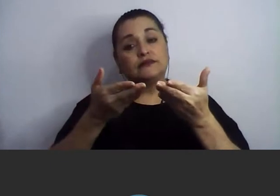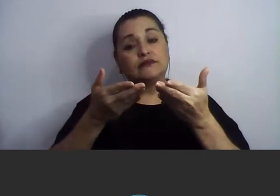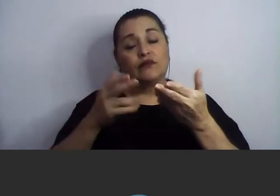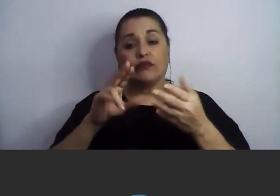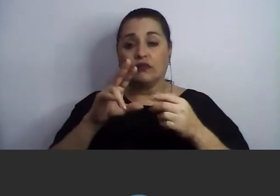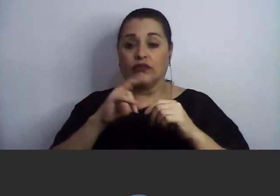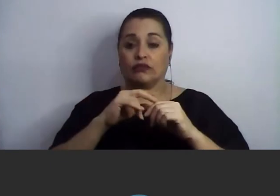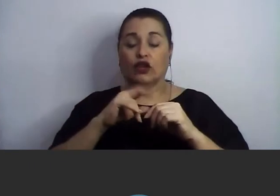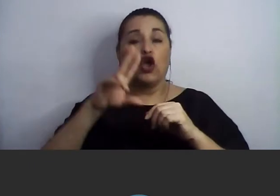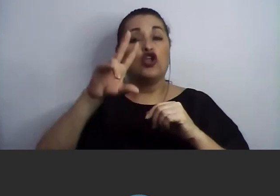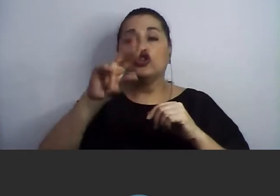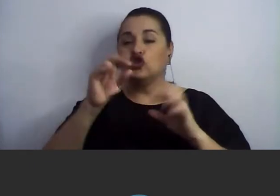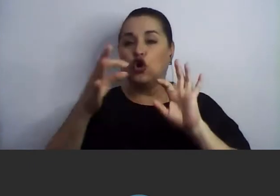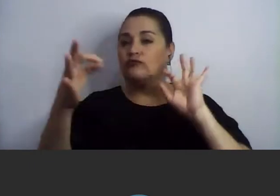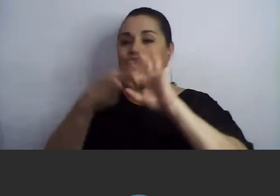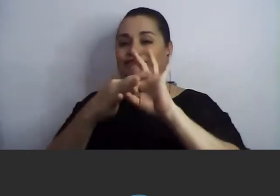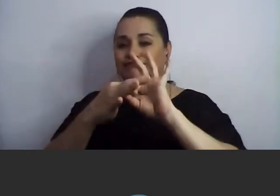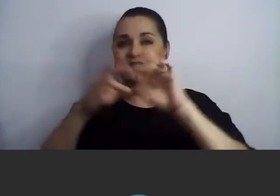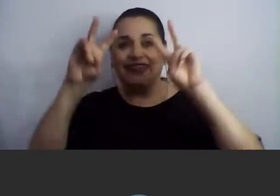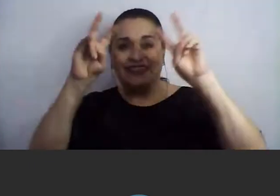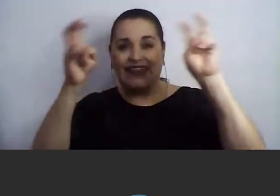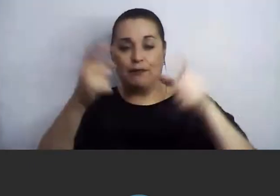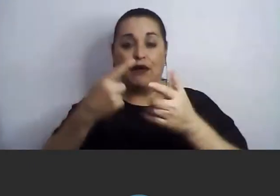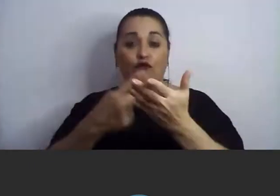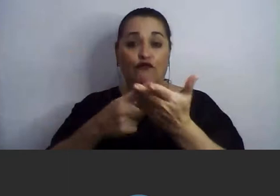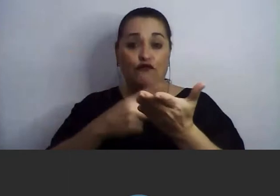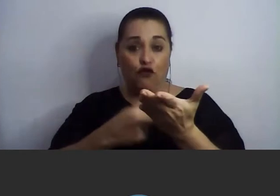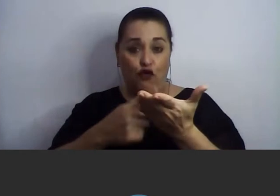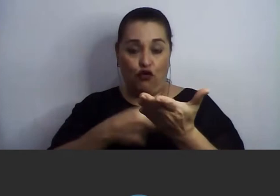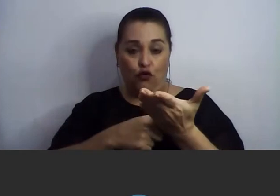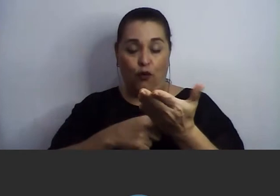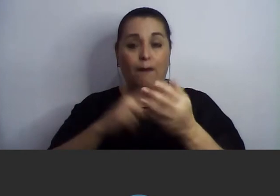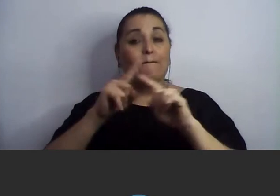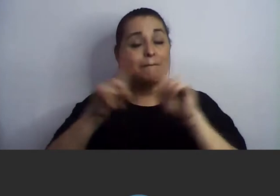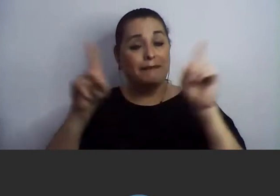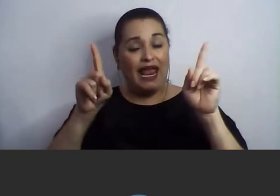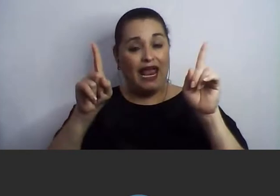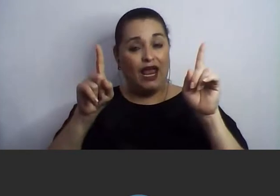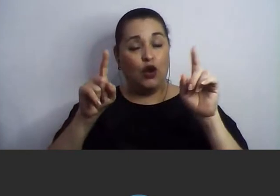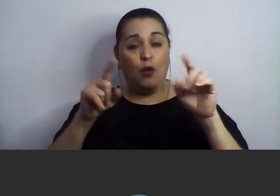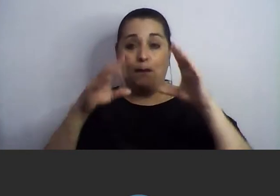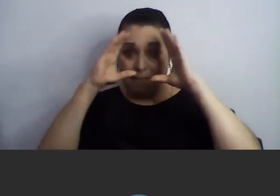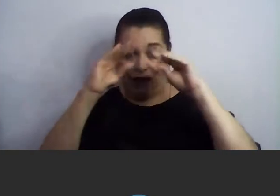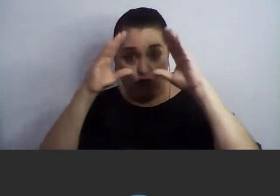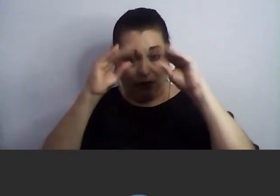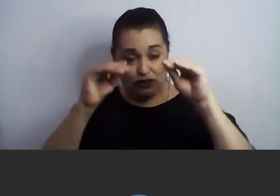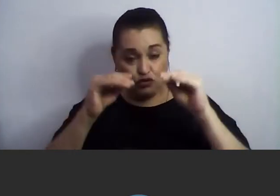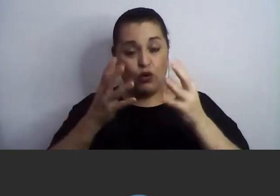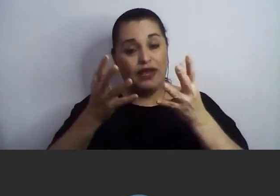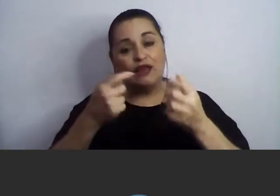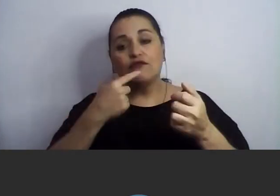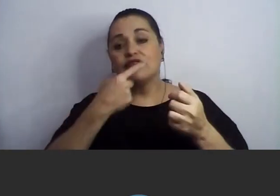coincide tanto con el tema del foro pero a modo informativo quisiera decir que la comisión cuenta